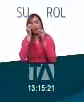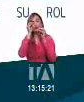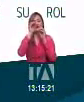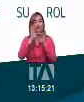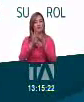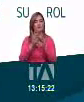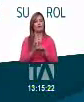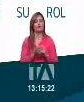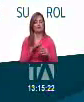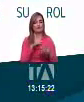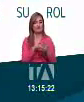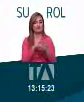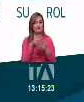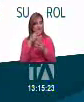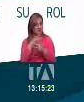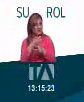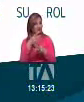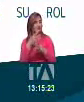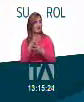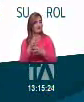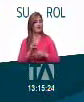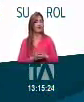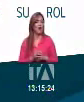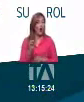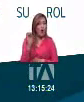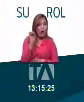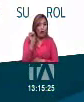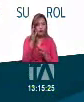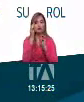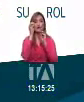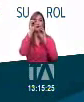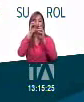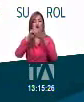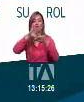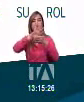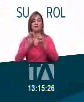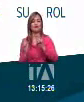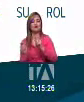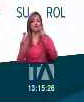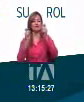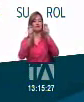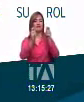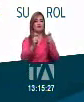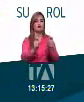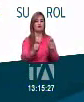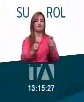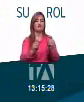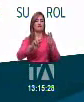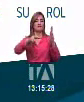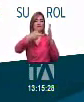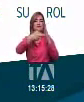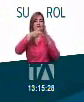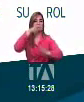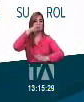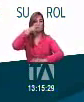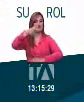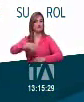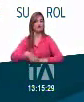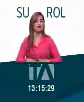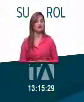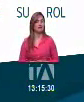información para realizar estudios matemáticos actuariales o la entrega de información a la Asamblea Nacional en ejercicio de su rol